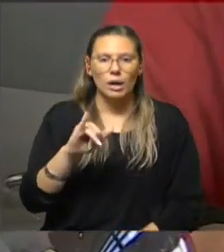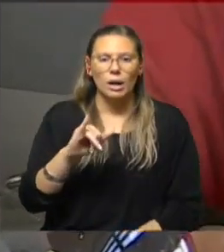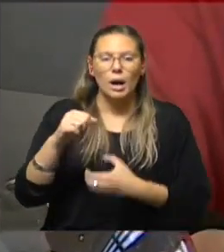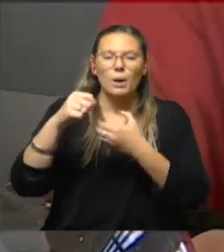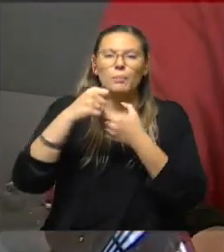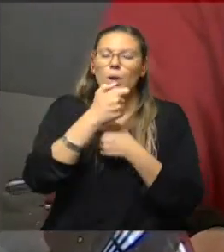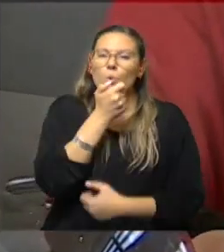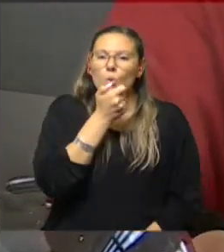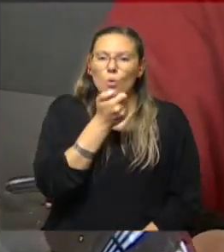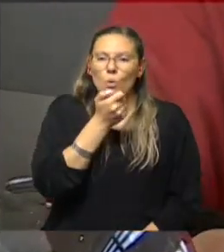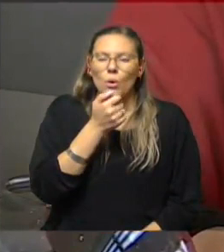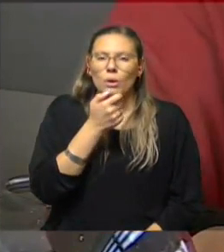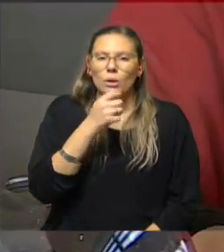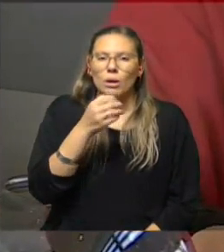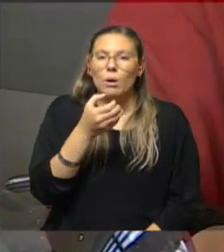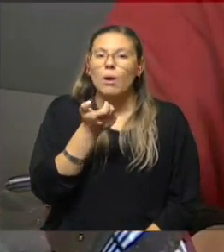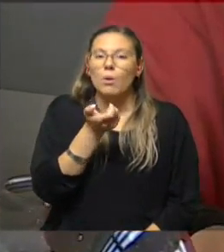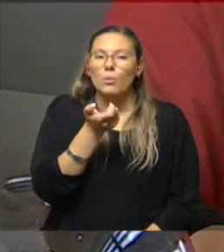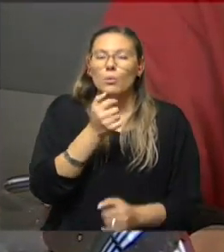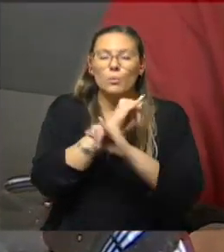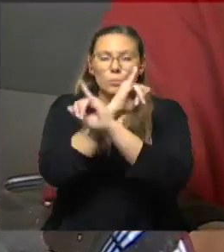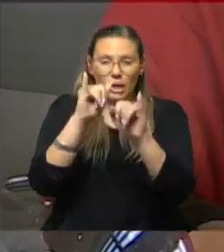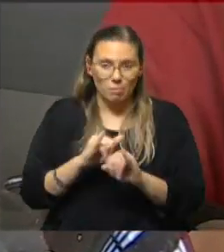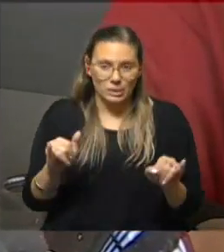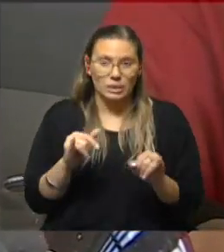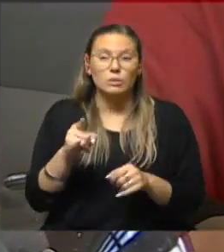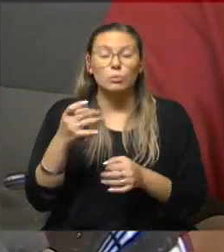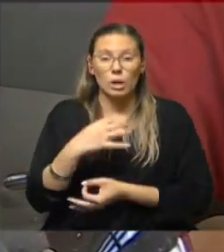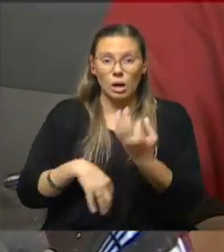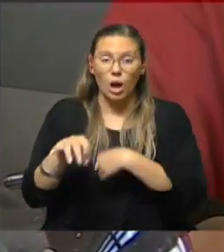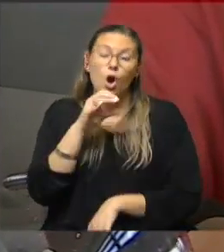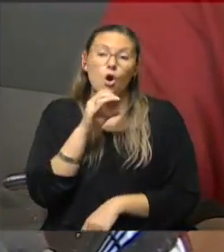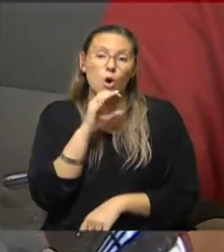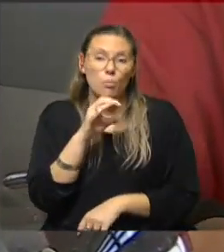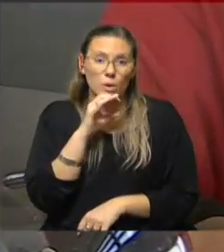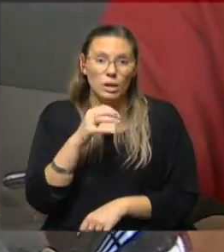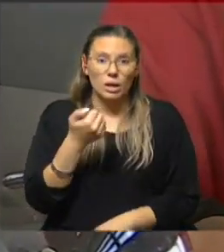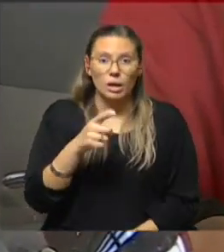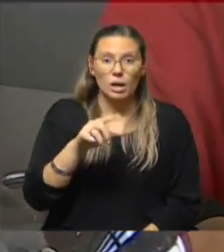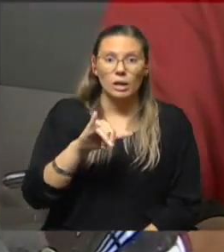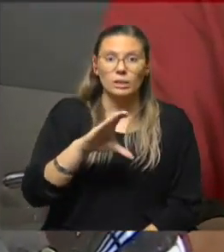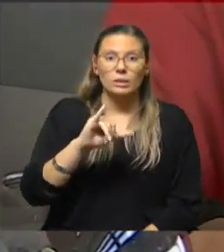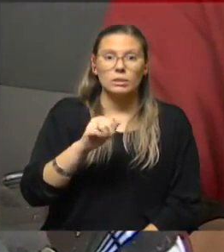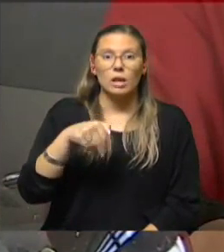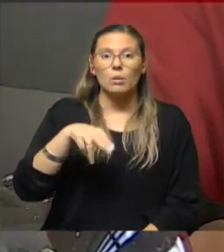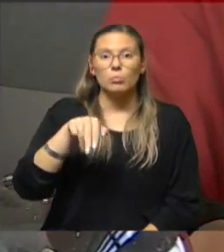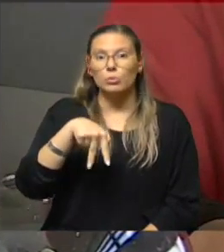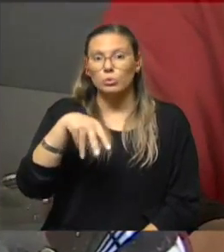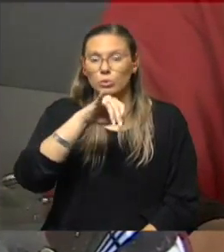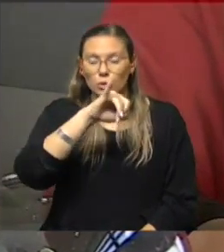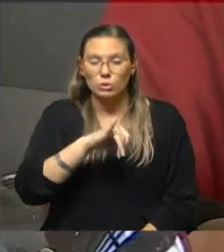La Pipa de la Paz, que bueno, es una obra que es una comedia de Alicia Muñoz y